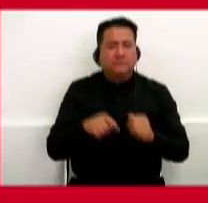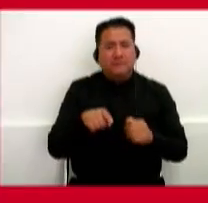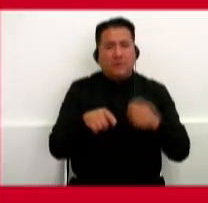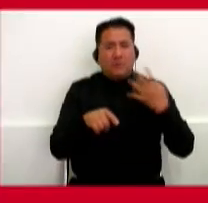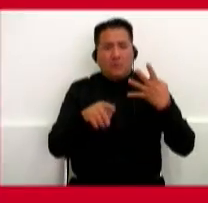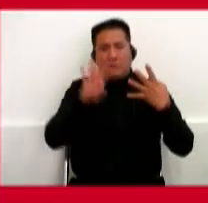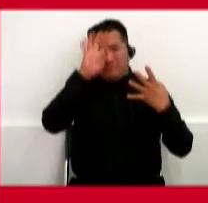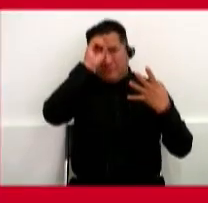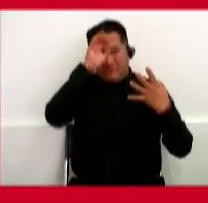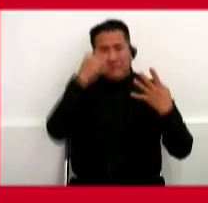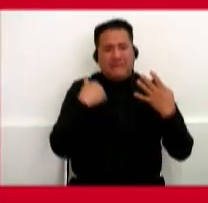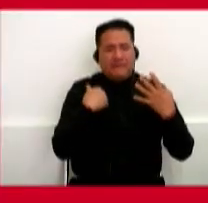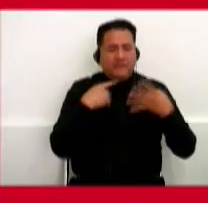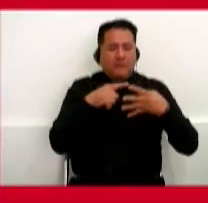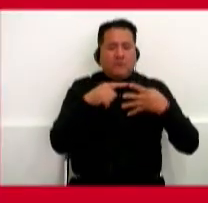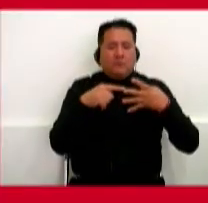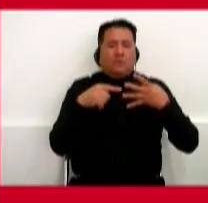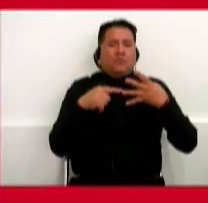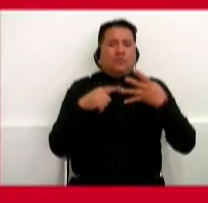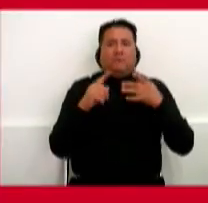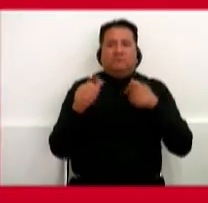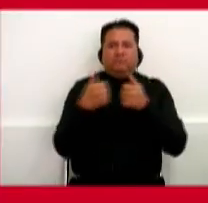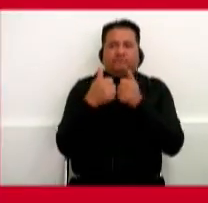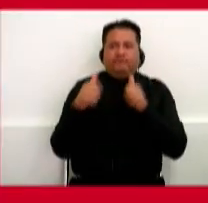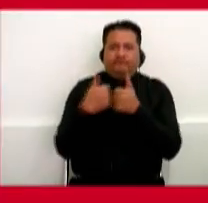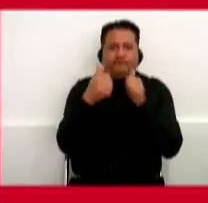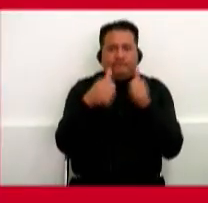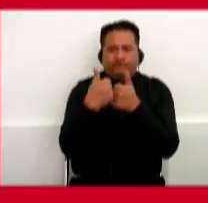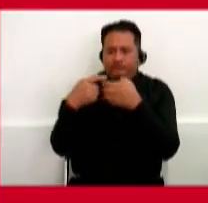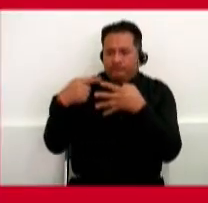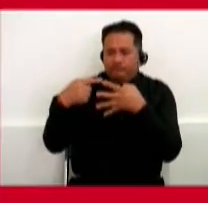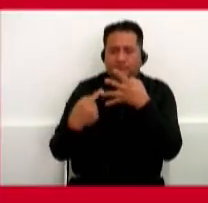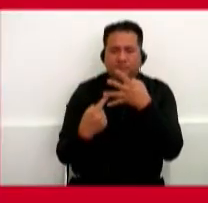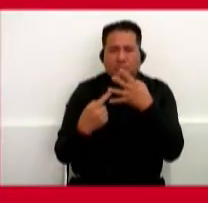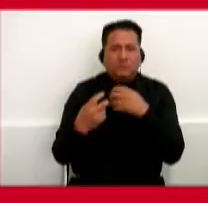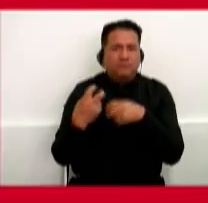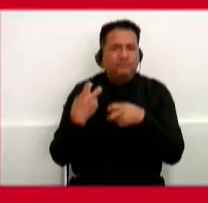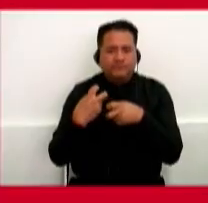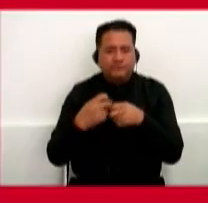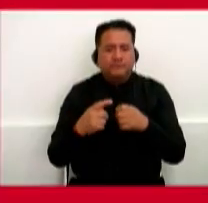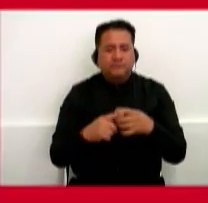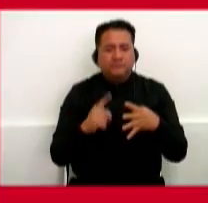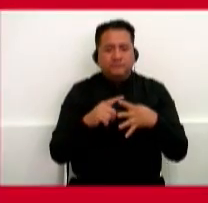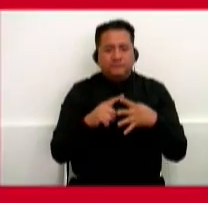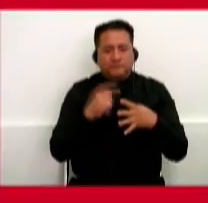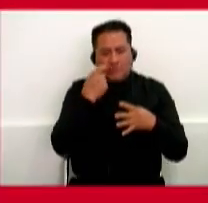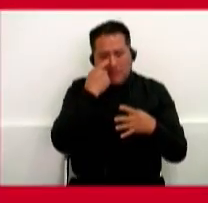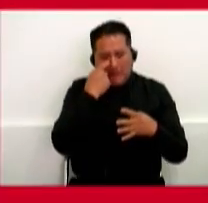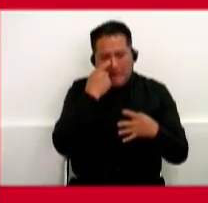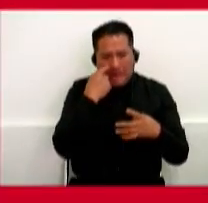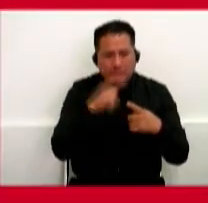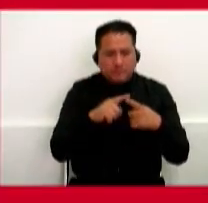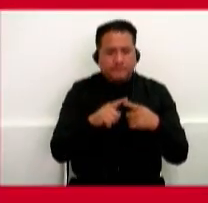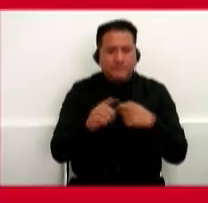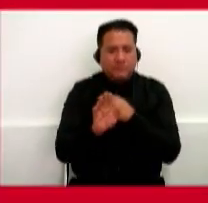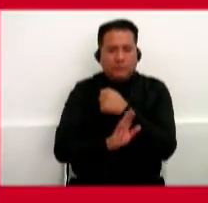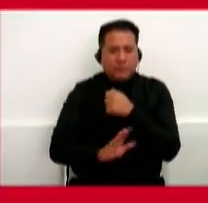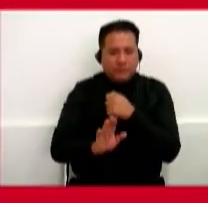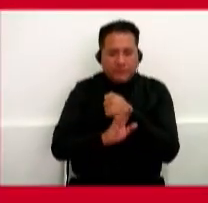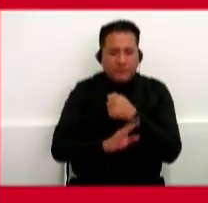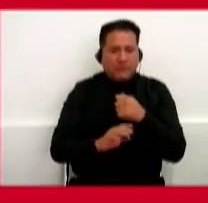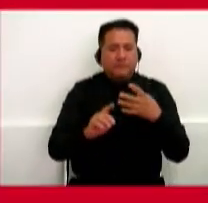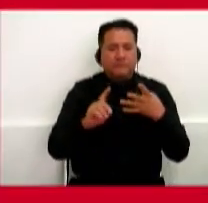desafíos: seguridad, desarrollo sostenible, excelencia operacional y tecnología. Y